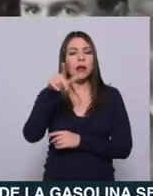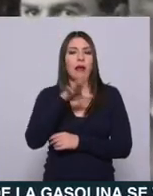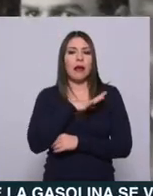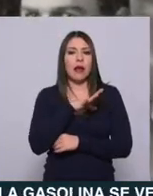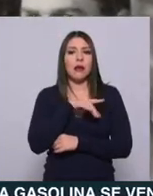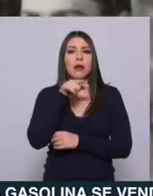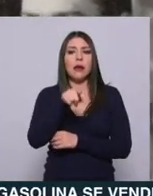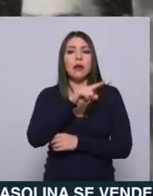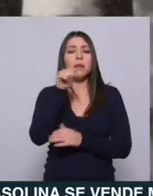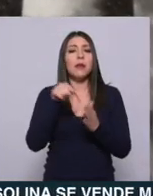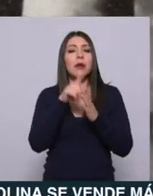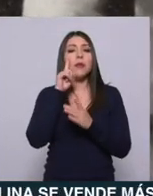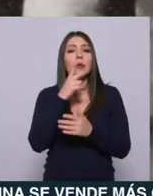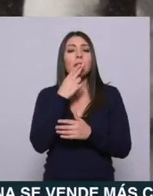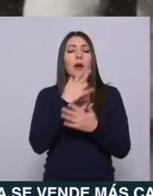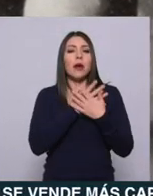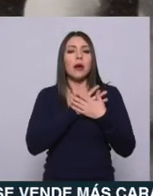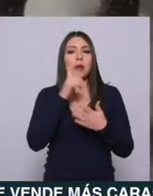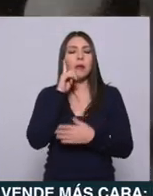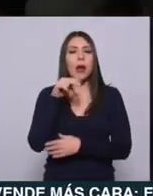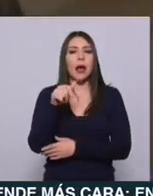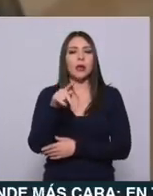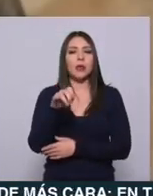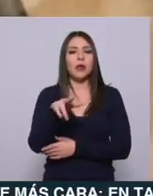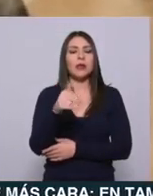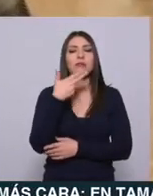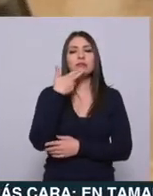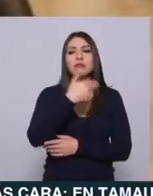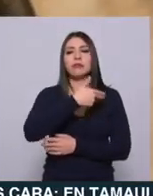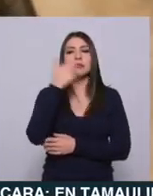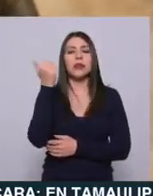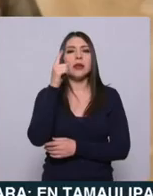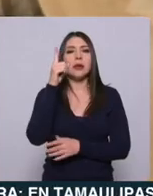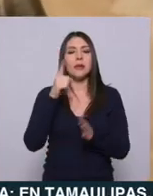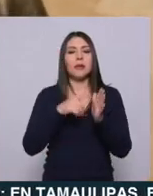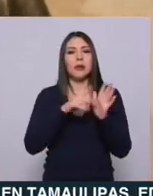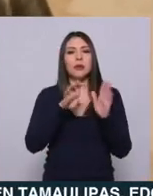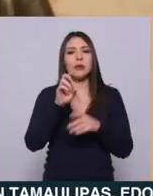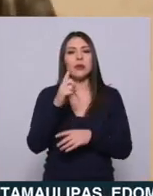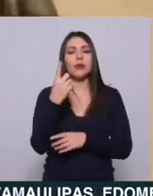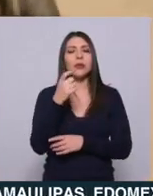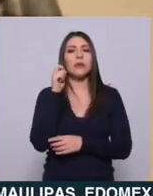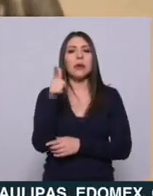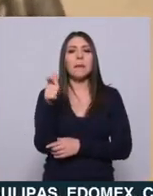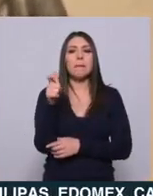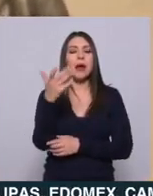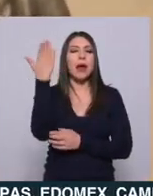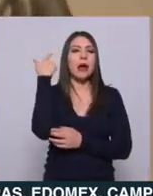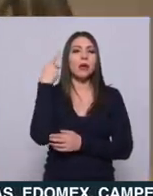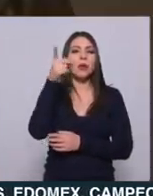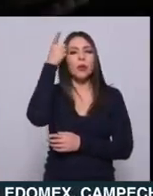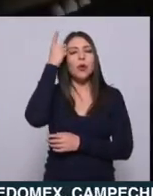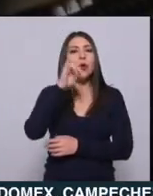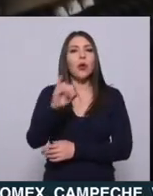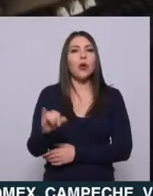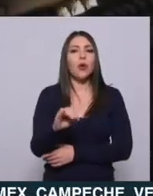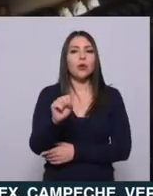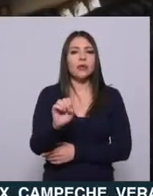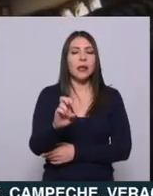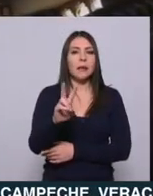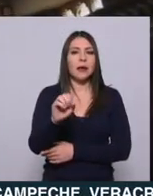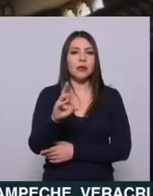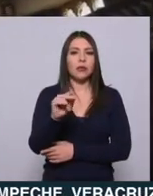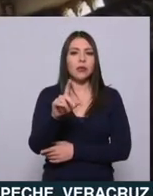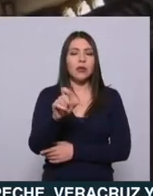Mercado se suicidó el 11 de febrero de 1931 con la pistola que fue propiedad de José Vasconcelos, historia que inspiró la cinta